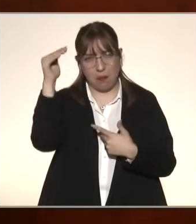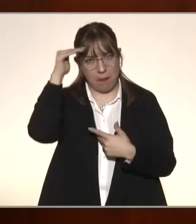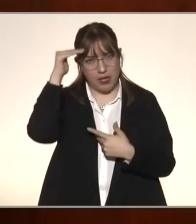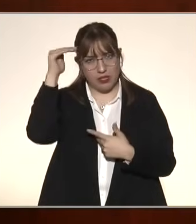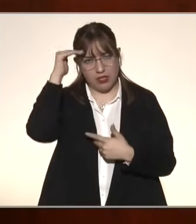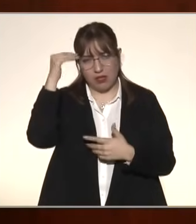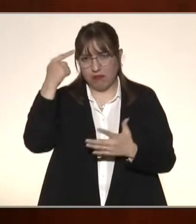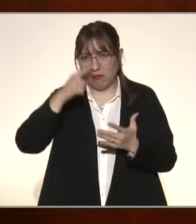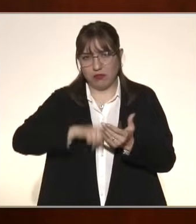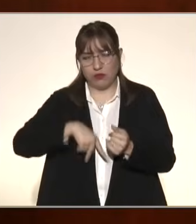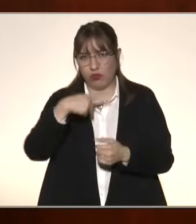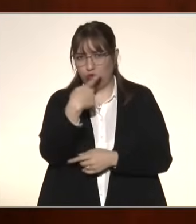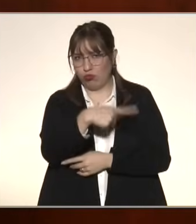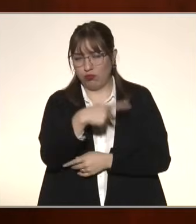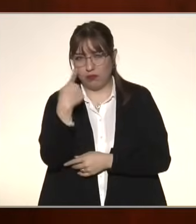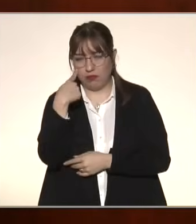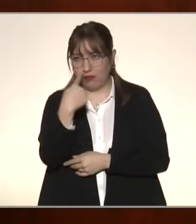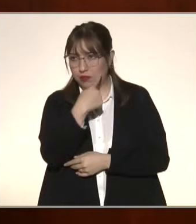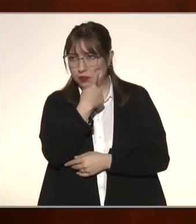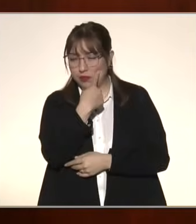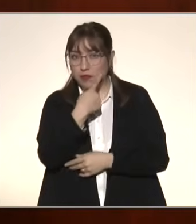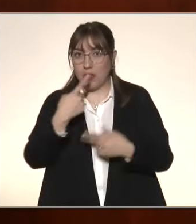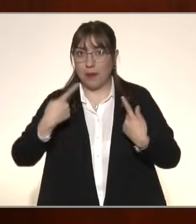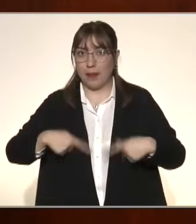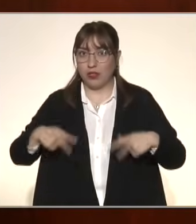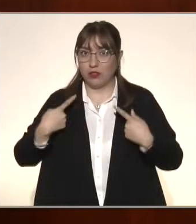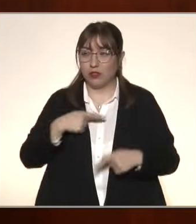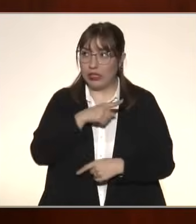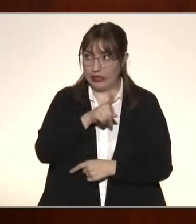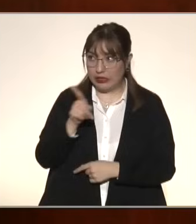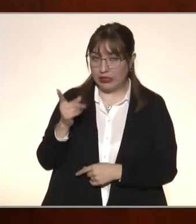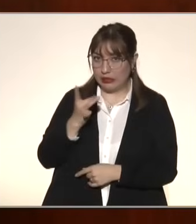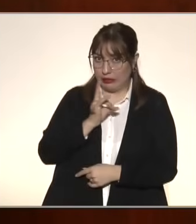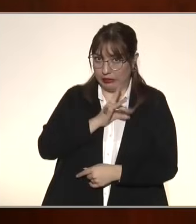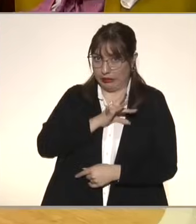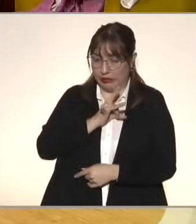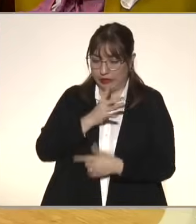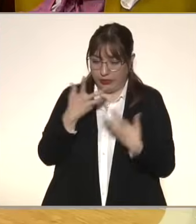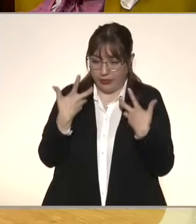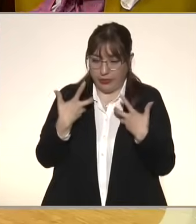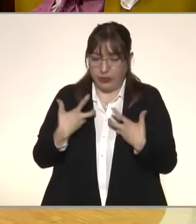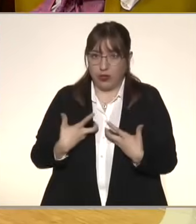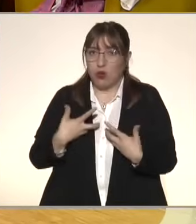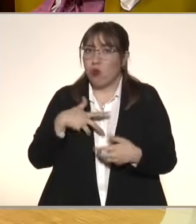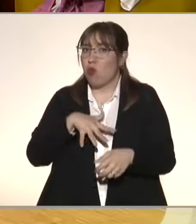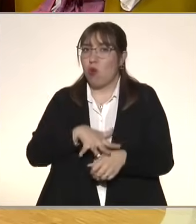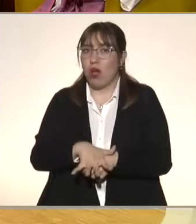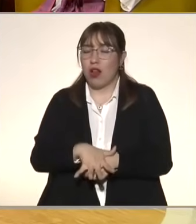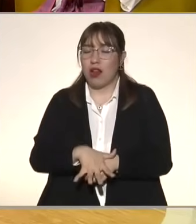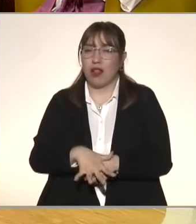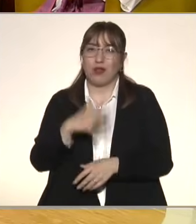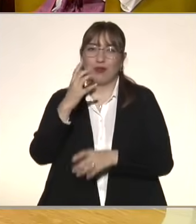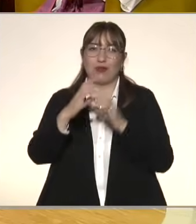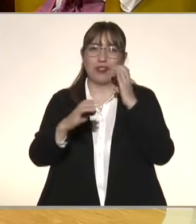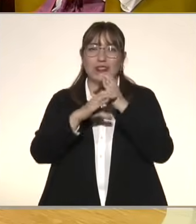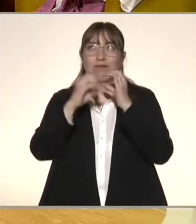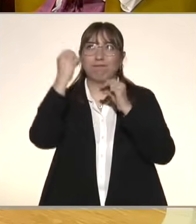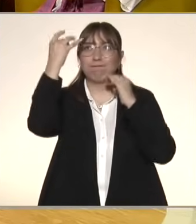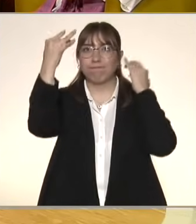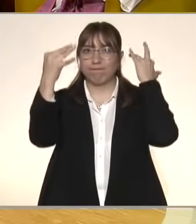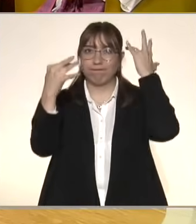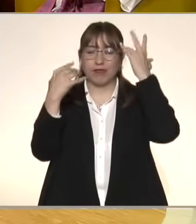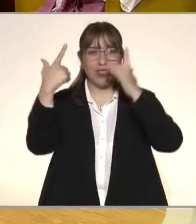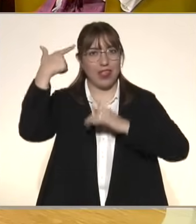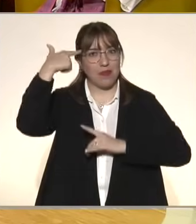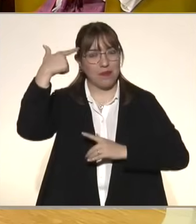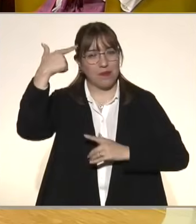en el terror, ¿verdad? Lo que la gente más miedo le da es lo que se imagina. Ya que ve las cosas como son, es otra historia. Nuestra mente nos